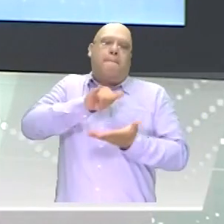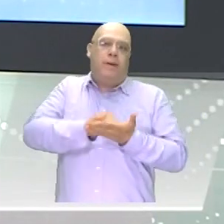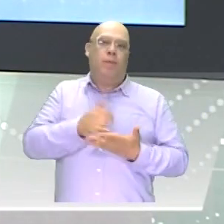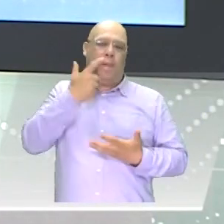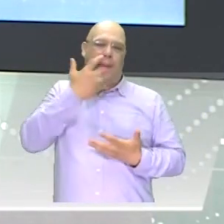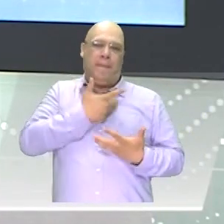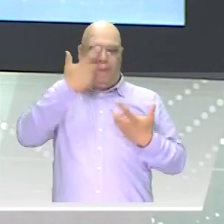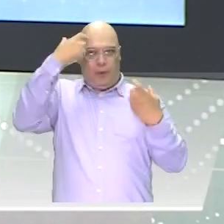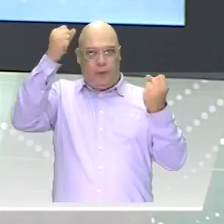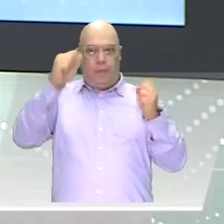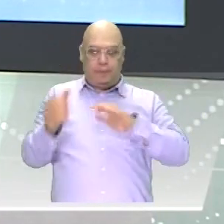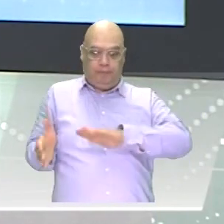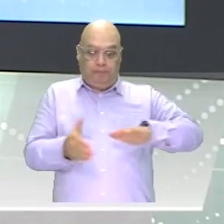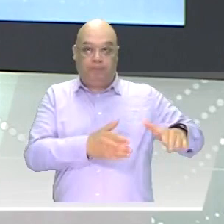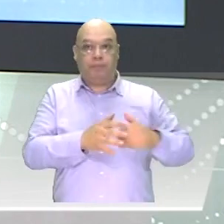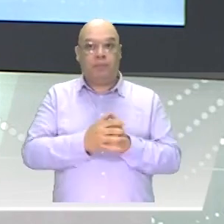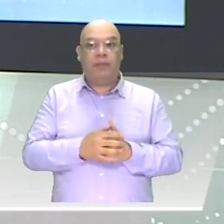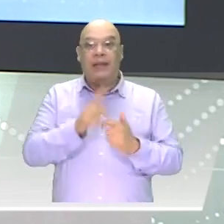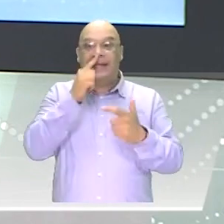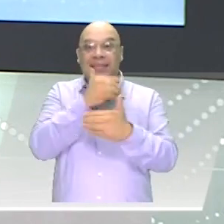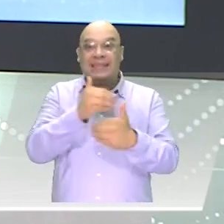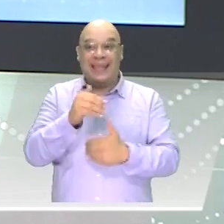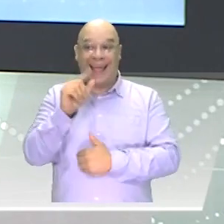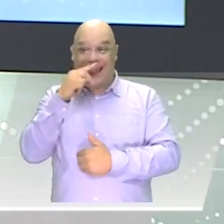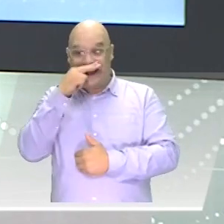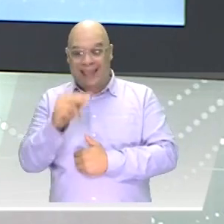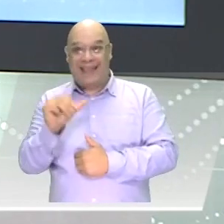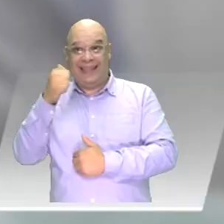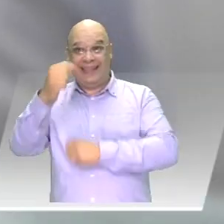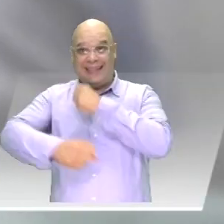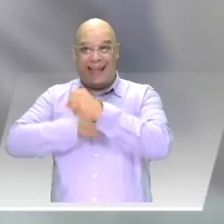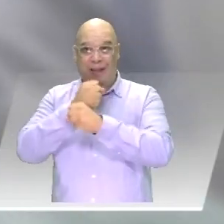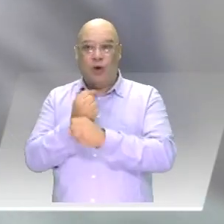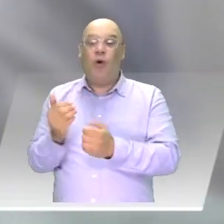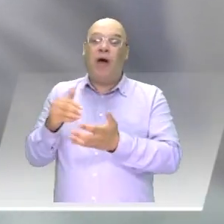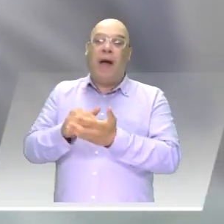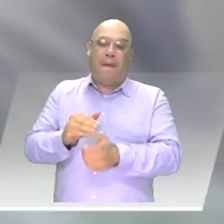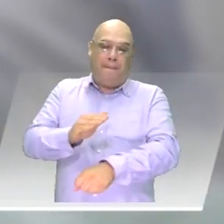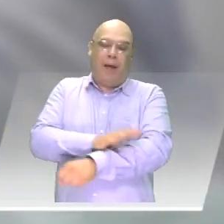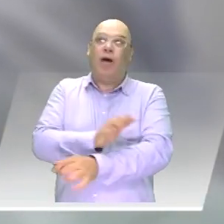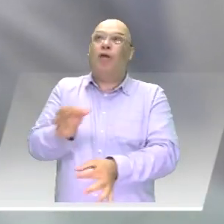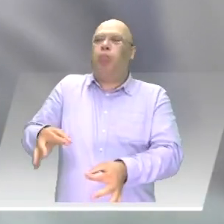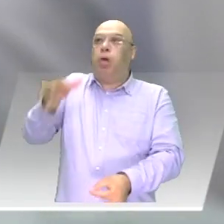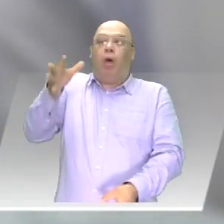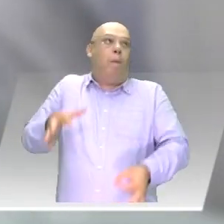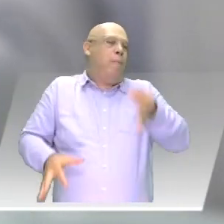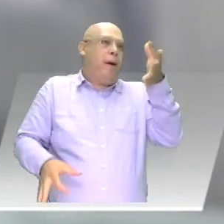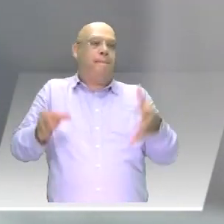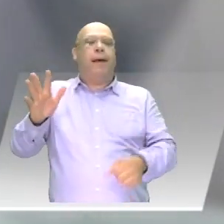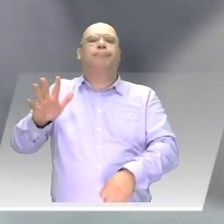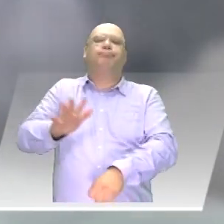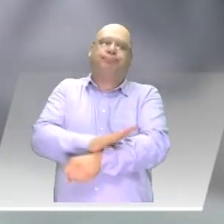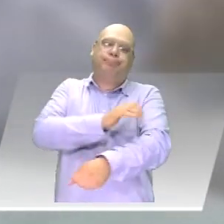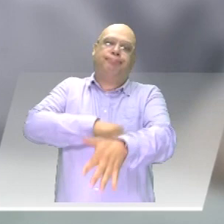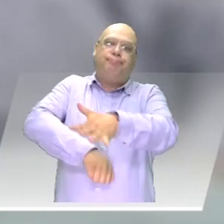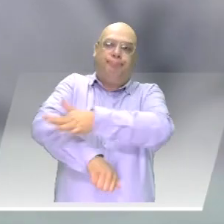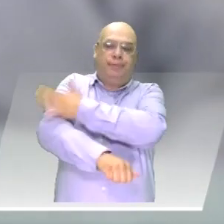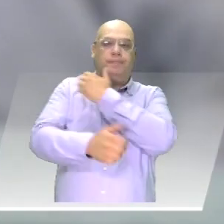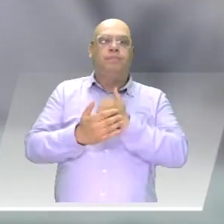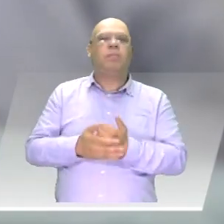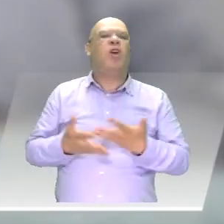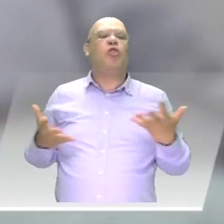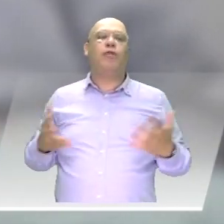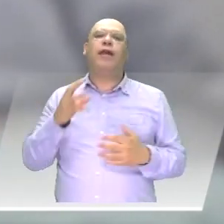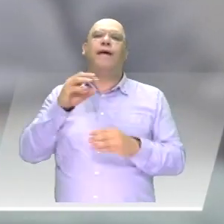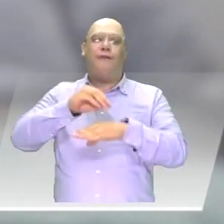y más en menores quemados. Esta vez, una niña de 10 años fue una de las tres nuevas víctimas de la pólvora en Antioquia. La menor, residente del municipio de